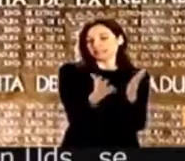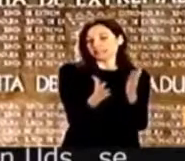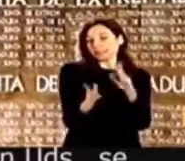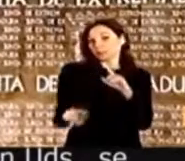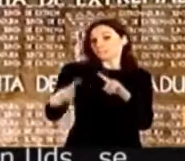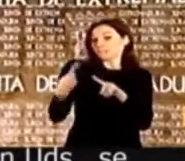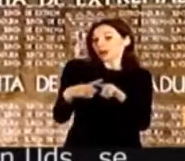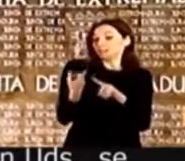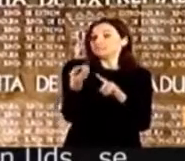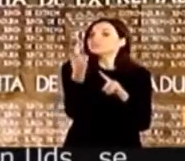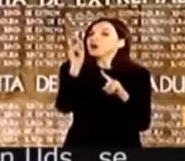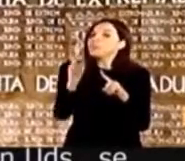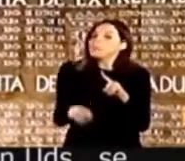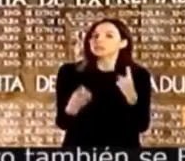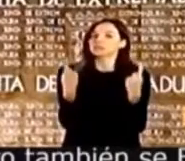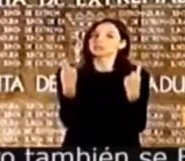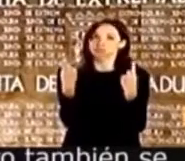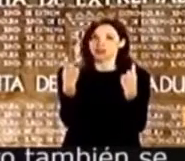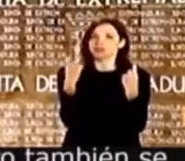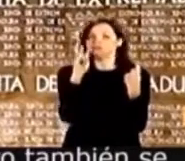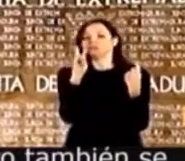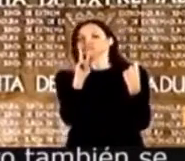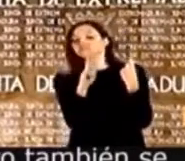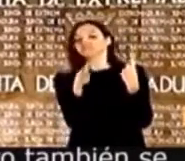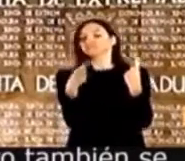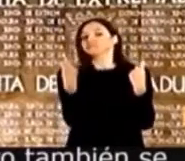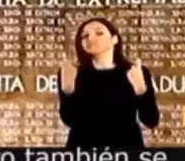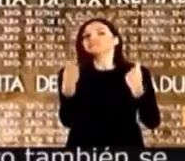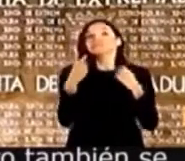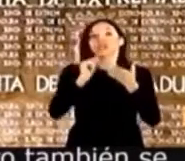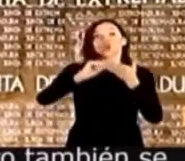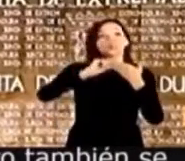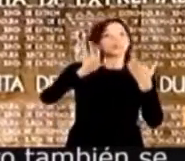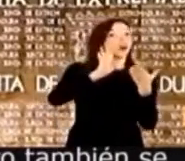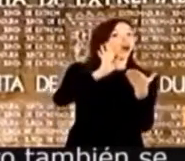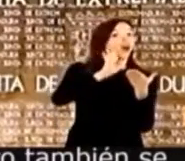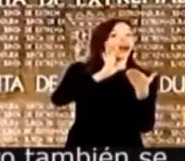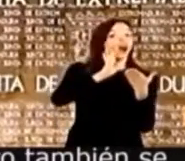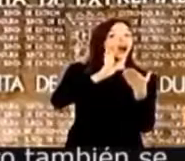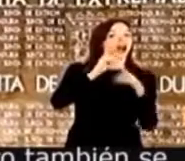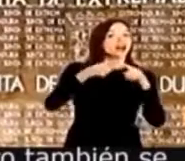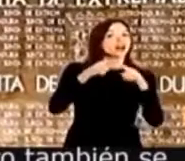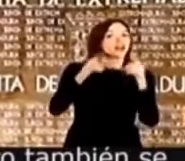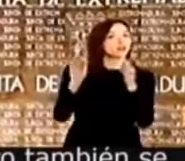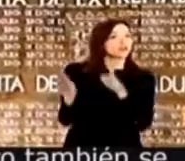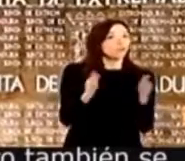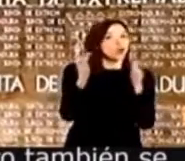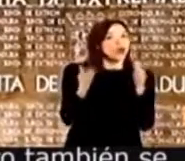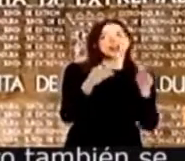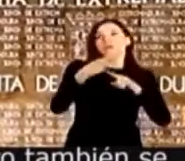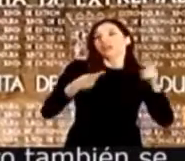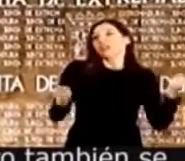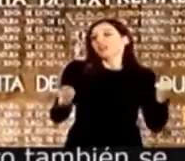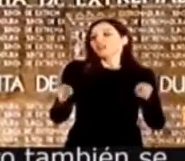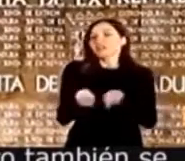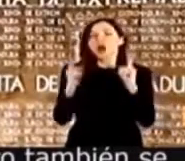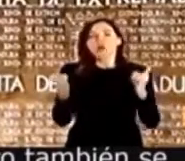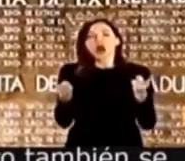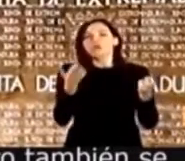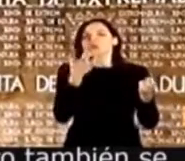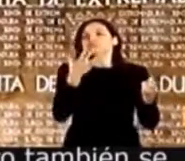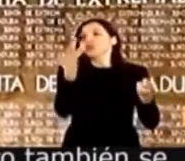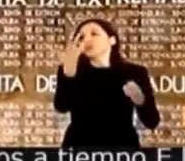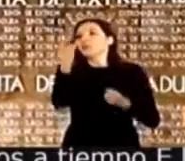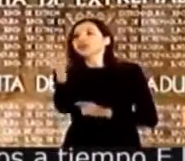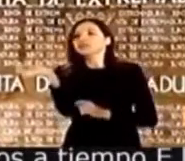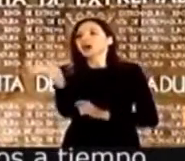acompaña la necesidad de transformar los contratos a tiempo parcial, da igual en qué porcentaje, del